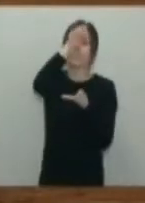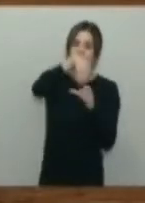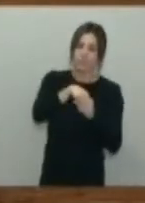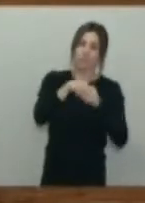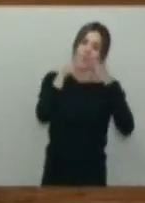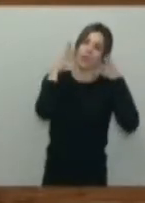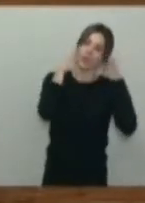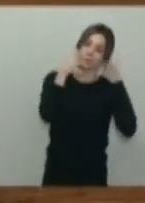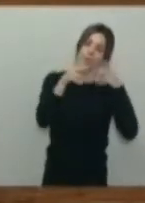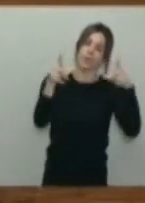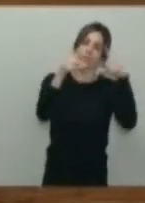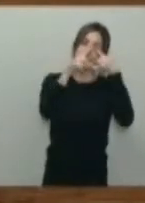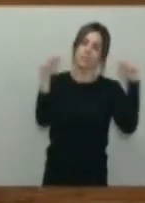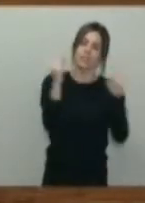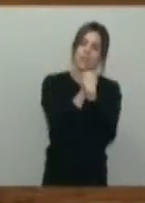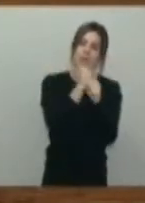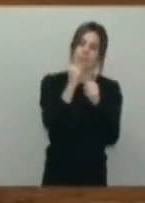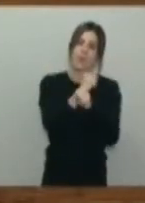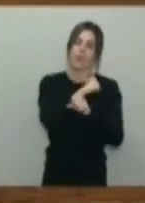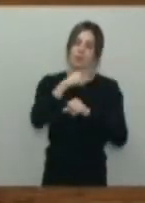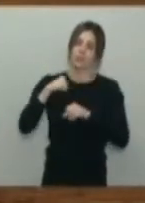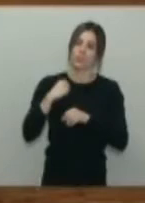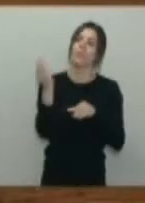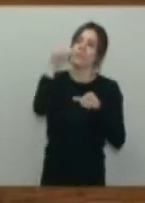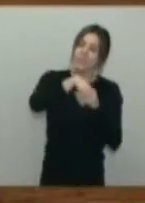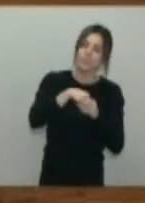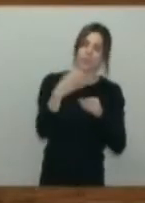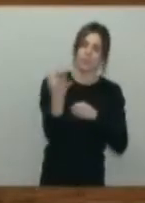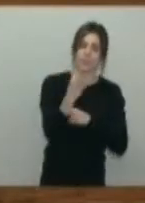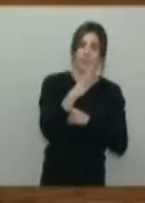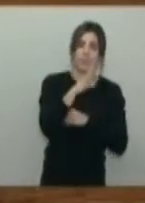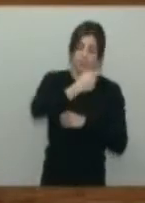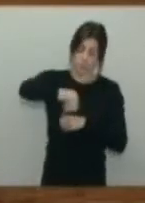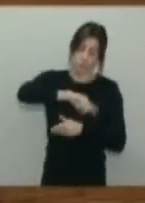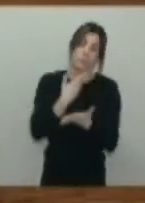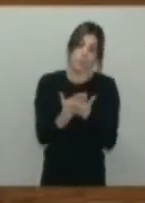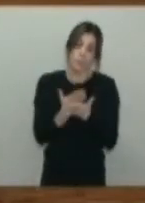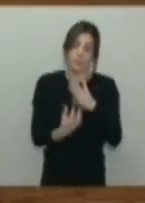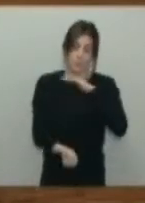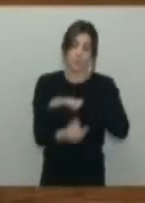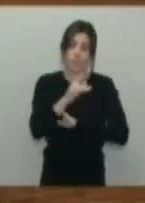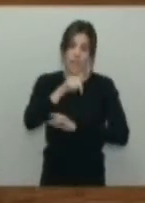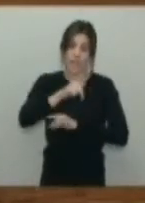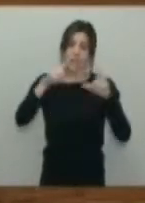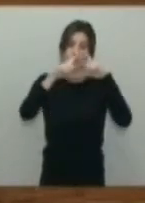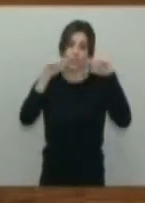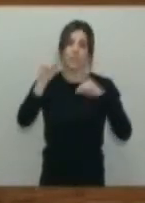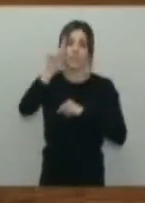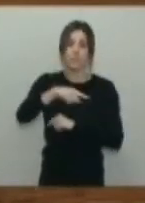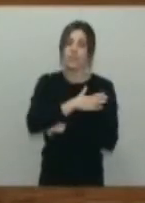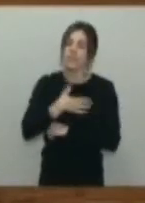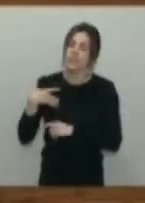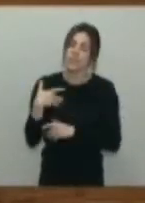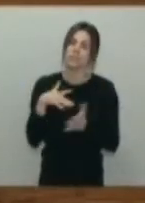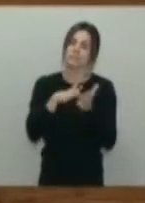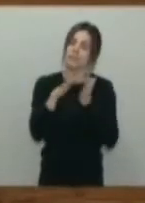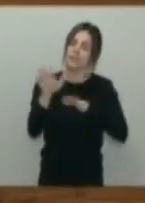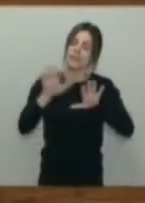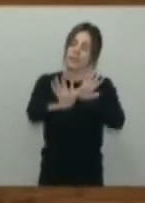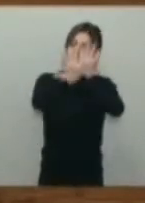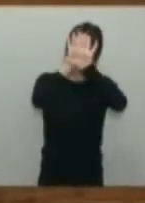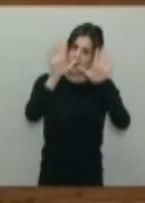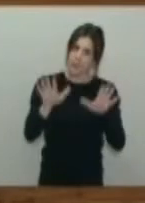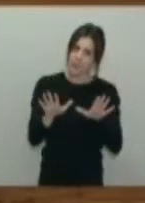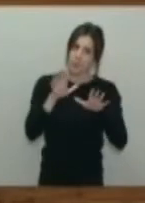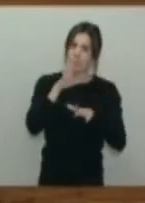Consejo Asturiano del Trabajo Autónomo, que les proponemos crear en Asturias. Queremos dejar claro también, para que nadie